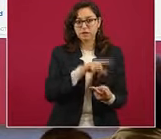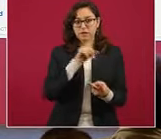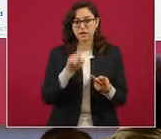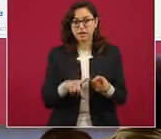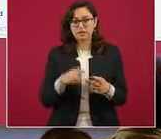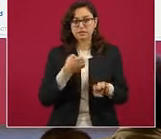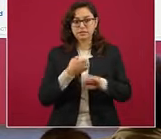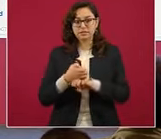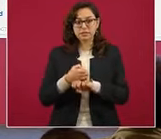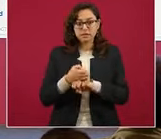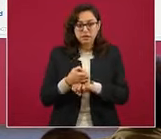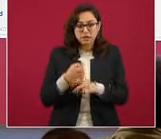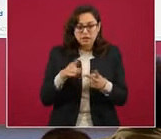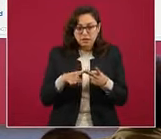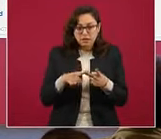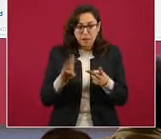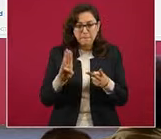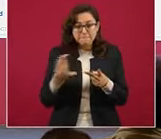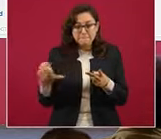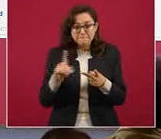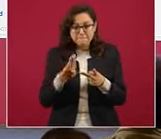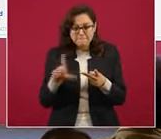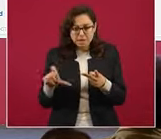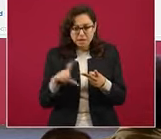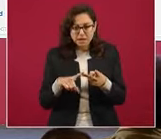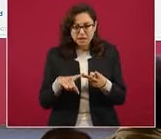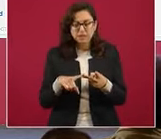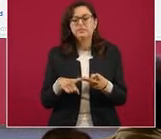38, pero no queremos